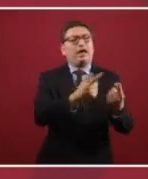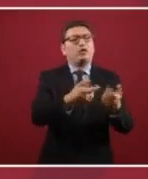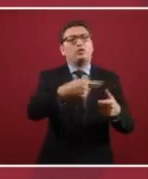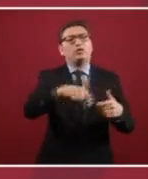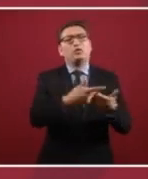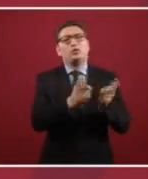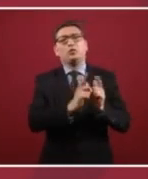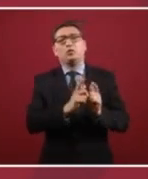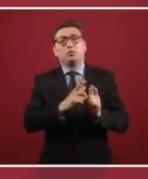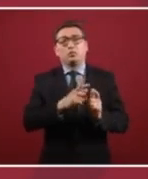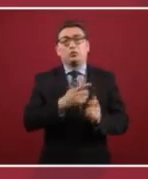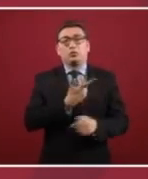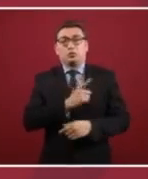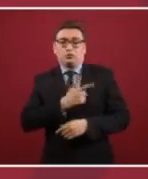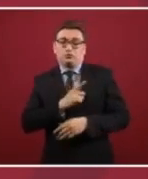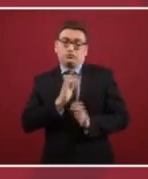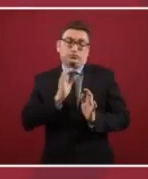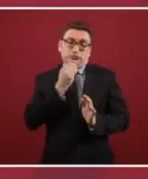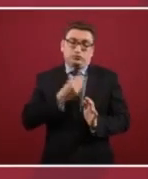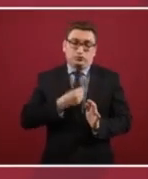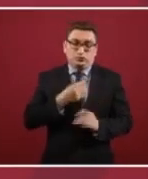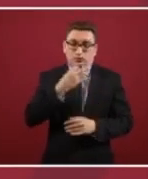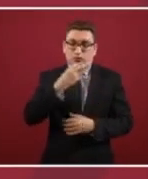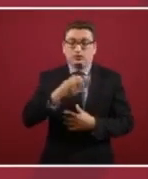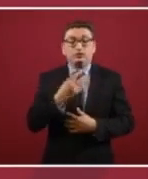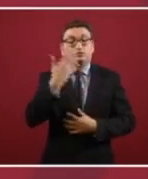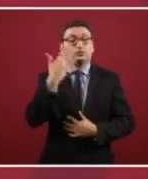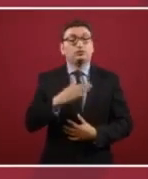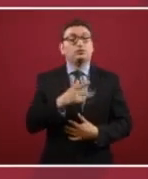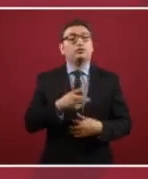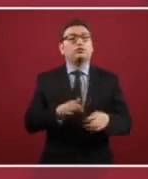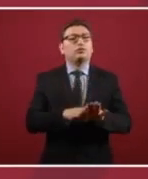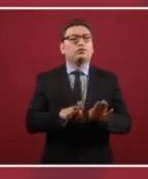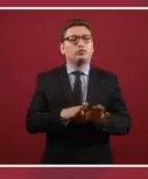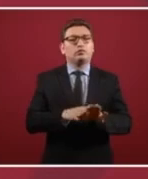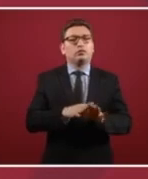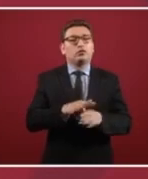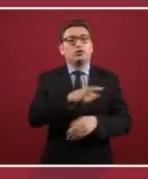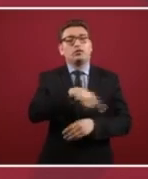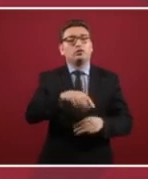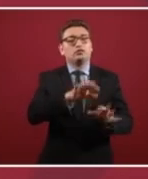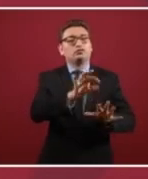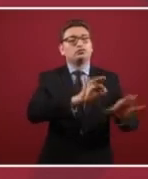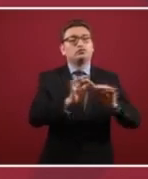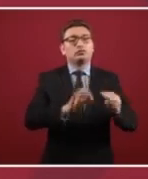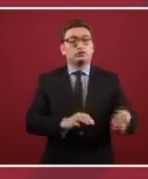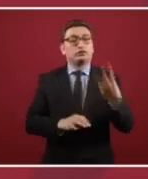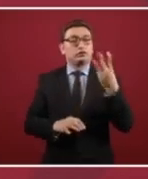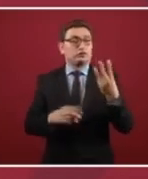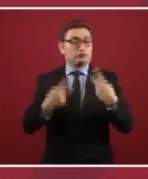pero cumplían con el procedimiento legal mandaban 3